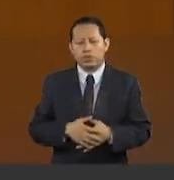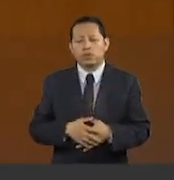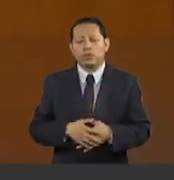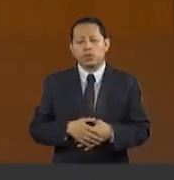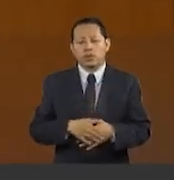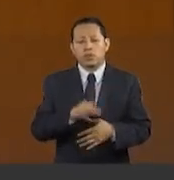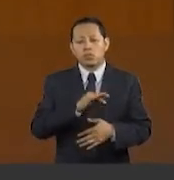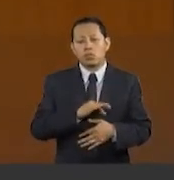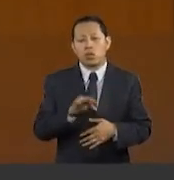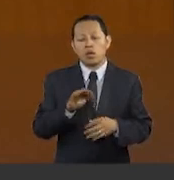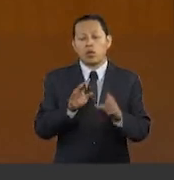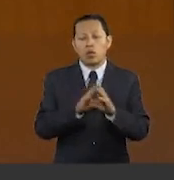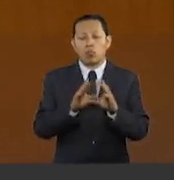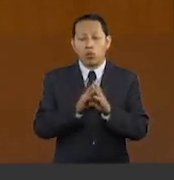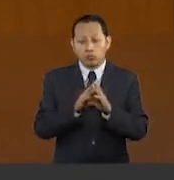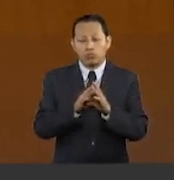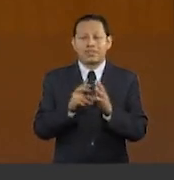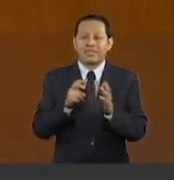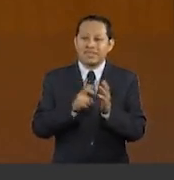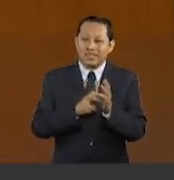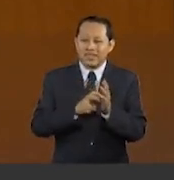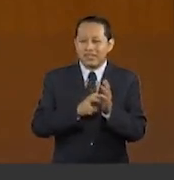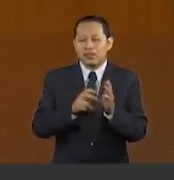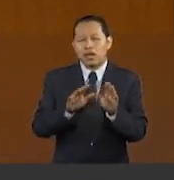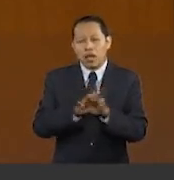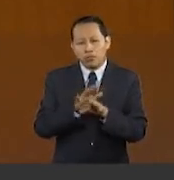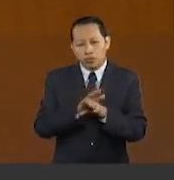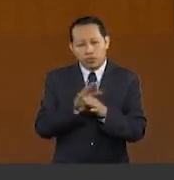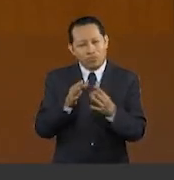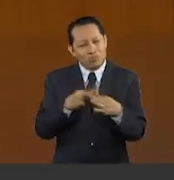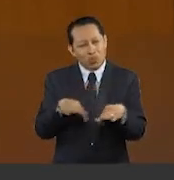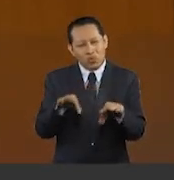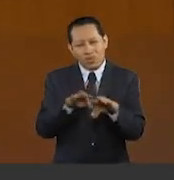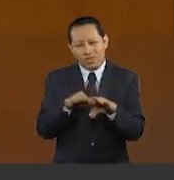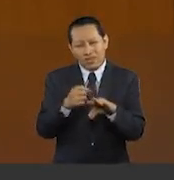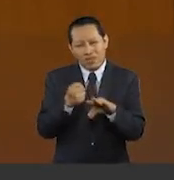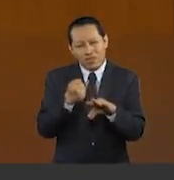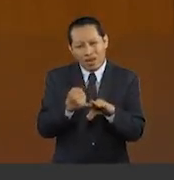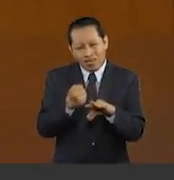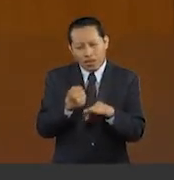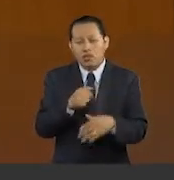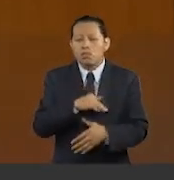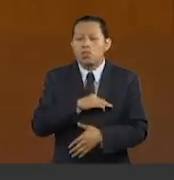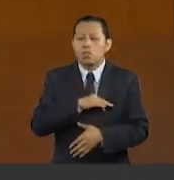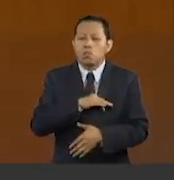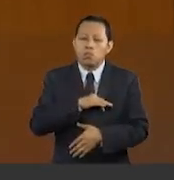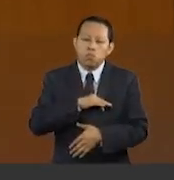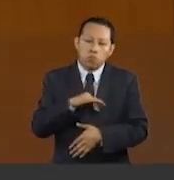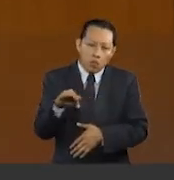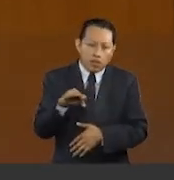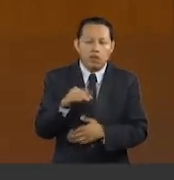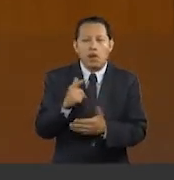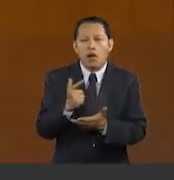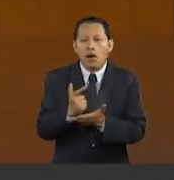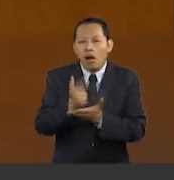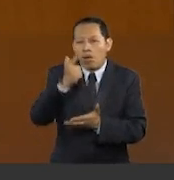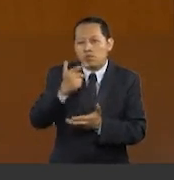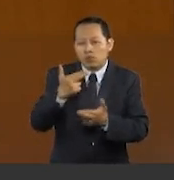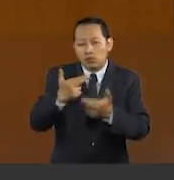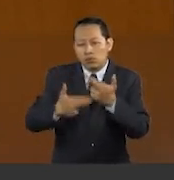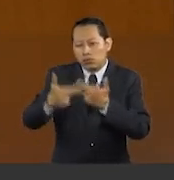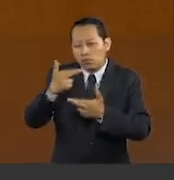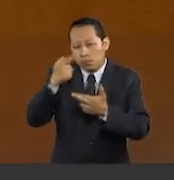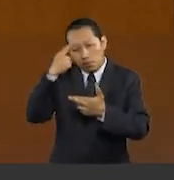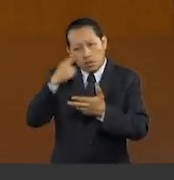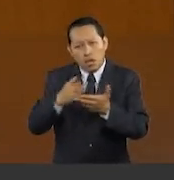Implementar una reforma tan importante de tajo puede generar grandes y graves retrasos en el acceso a